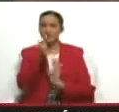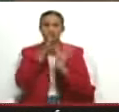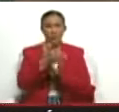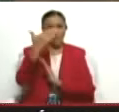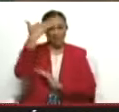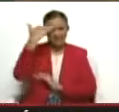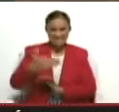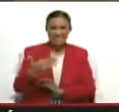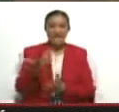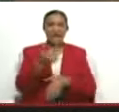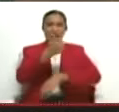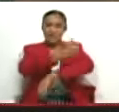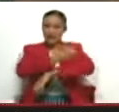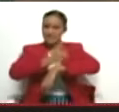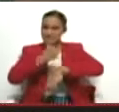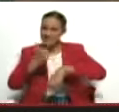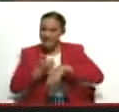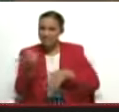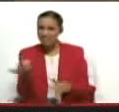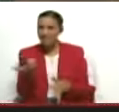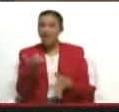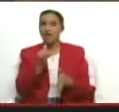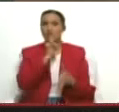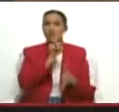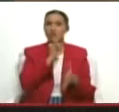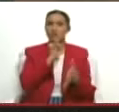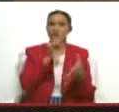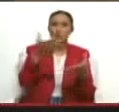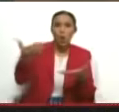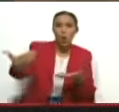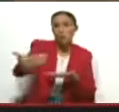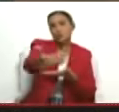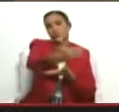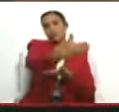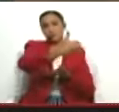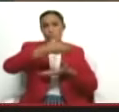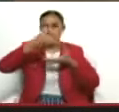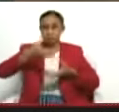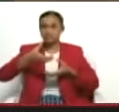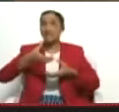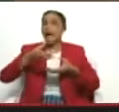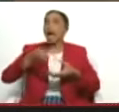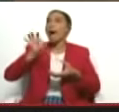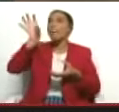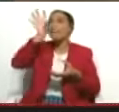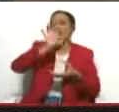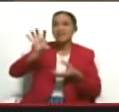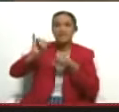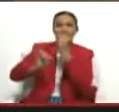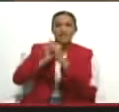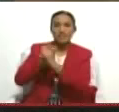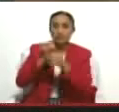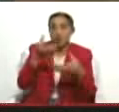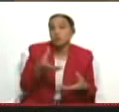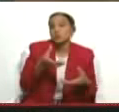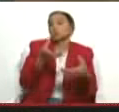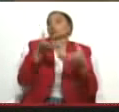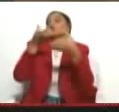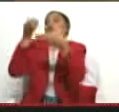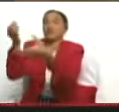información sensible de del sistema militar venezolano y fuera del país también